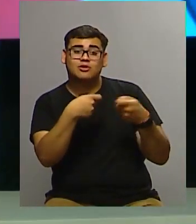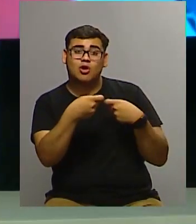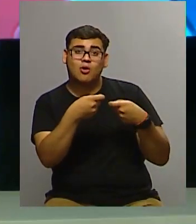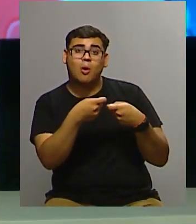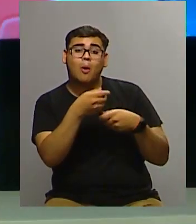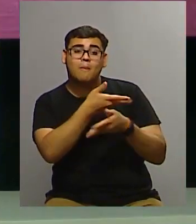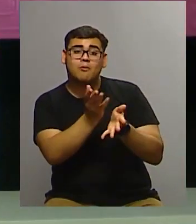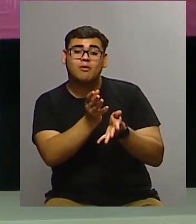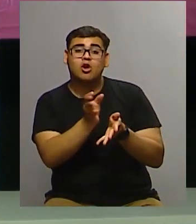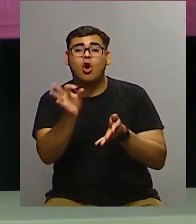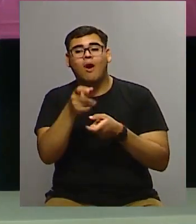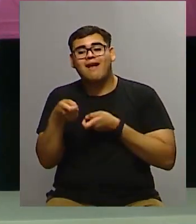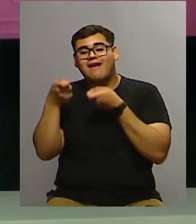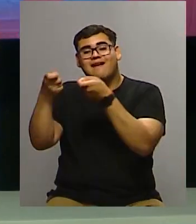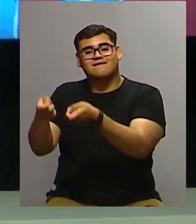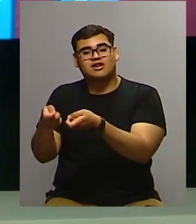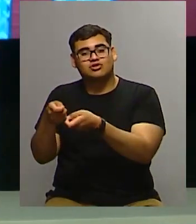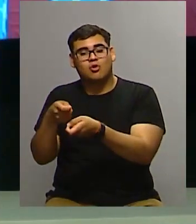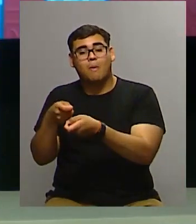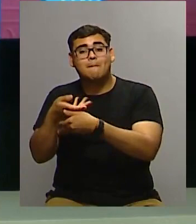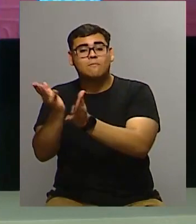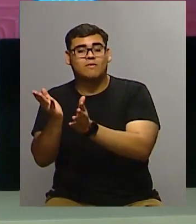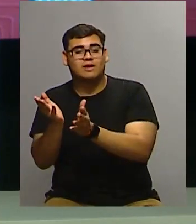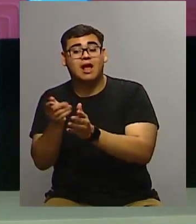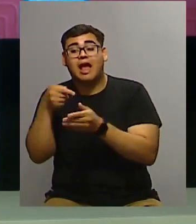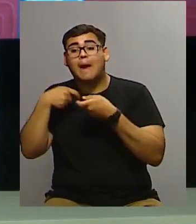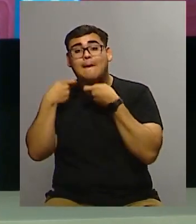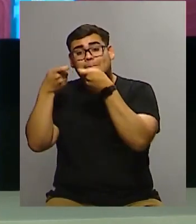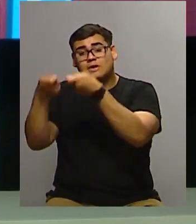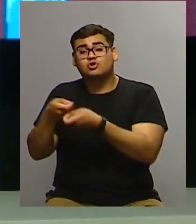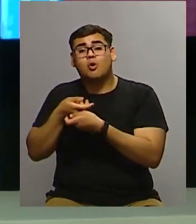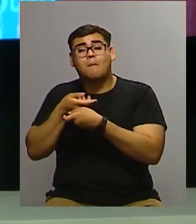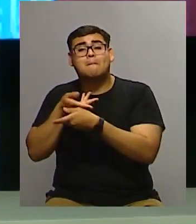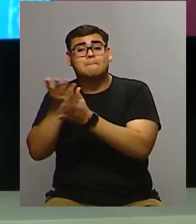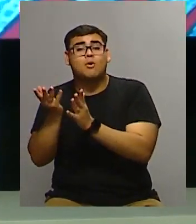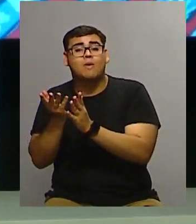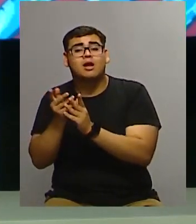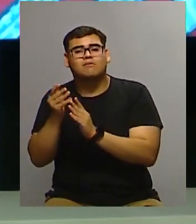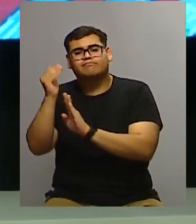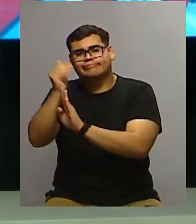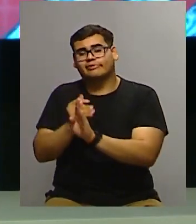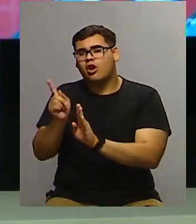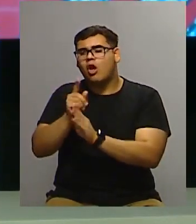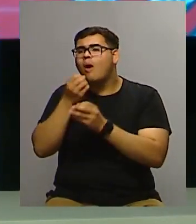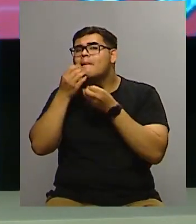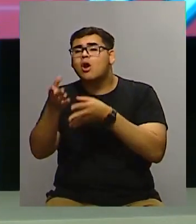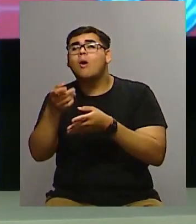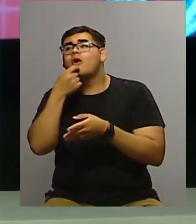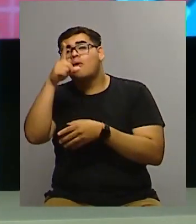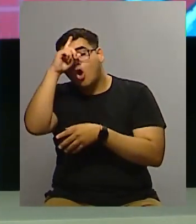inversión pública no debe caer, debe aumentar. Debemos tener mejores rutas,